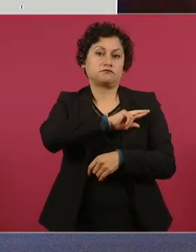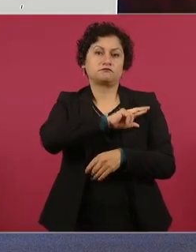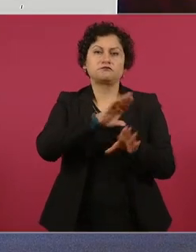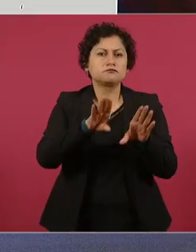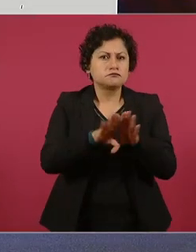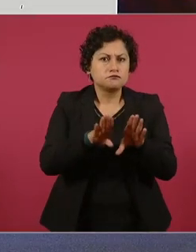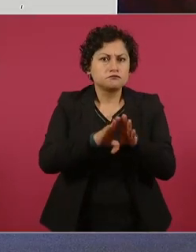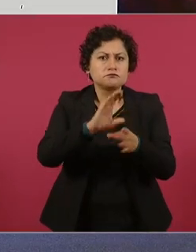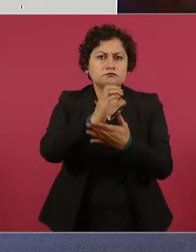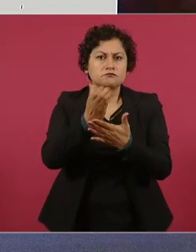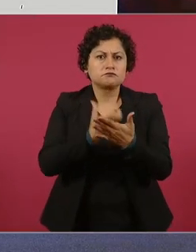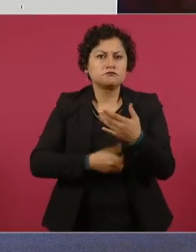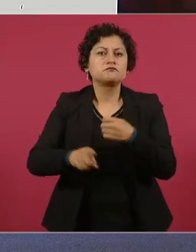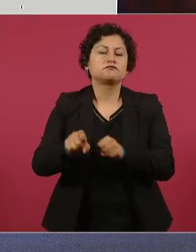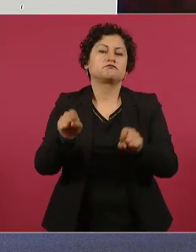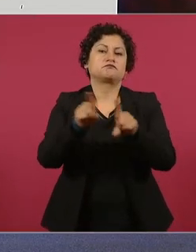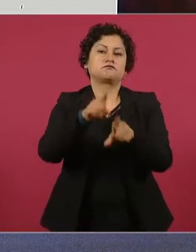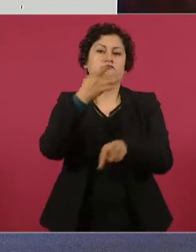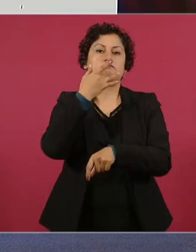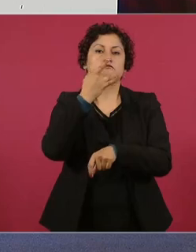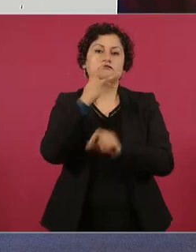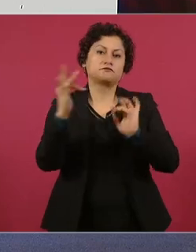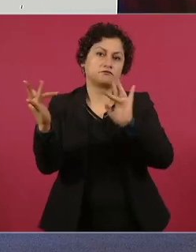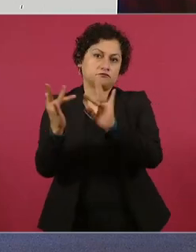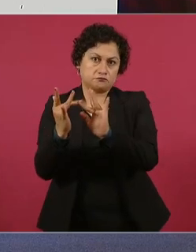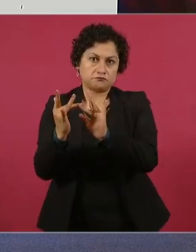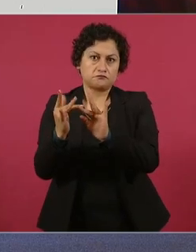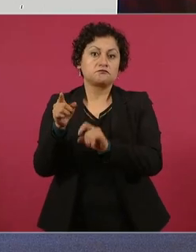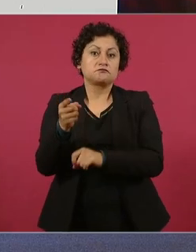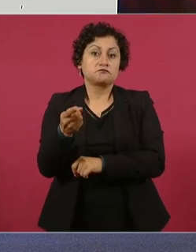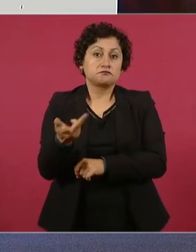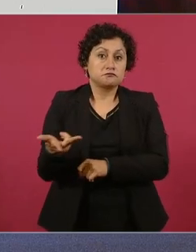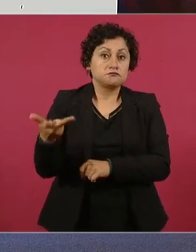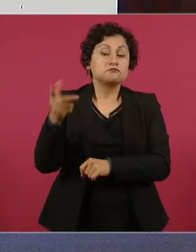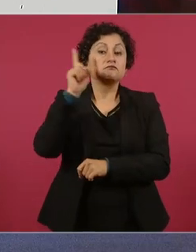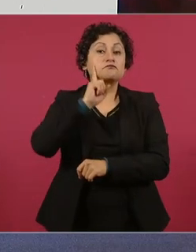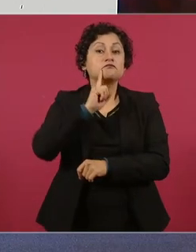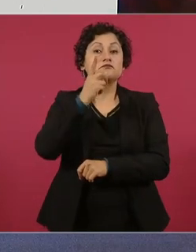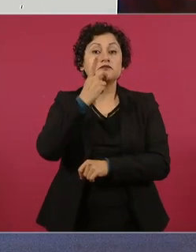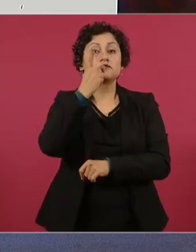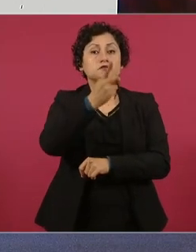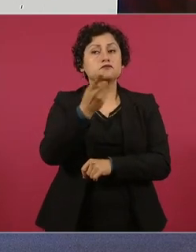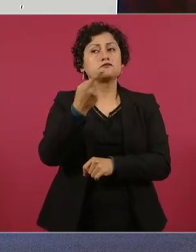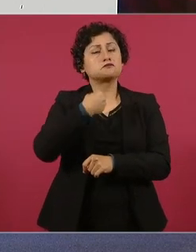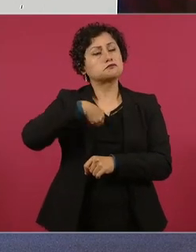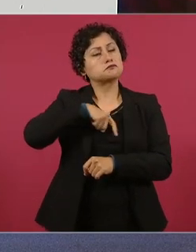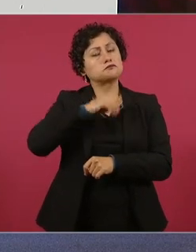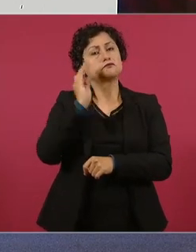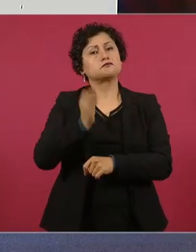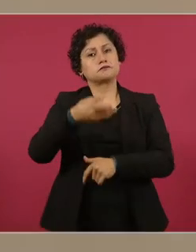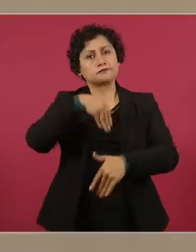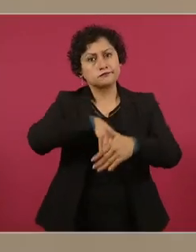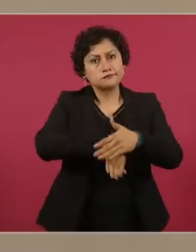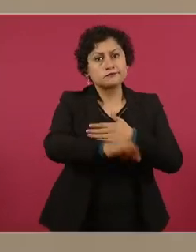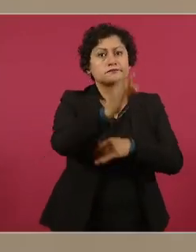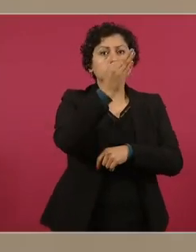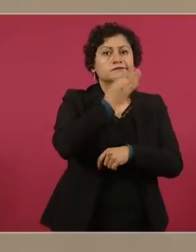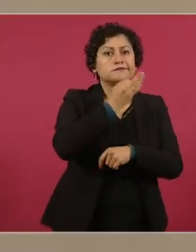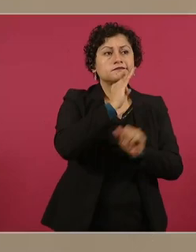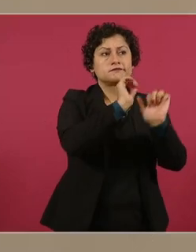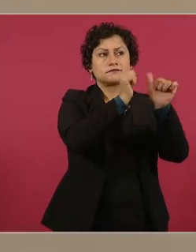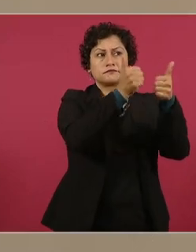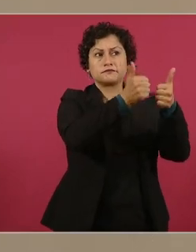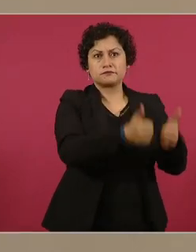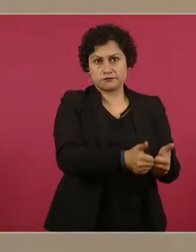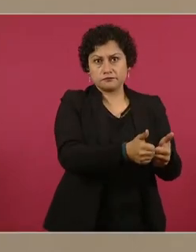WhatsApp, que por su voluntad permanecieron en el lugar de la fiesta hasta el día de su localización, es decir, el día